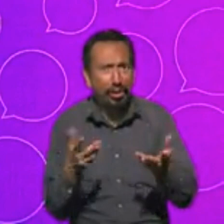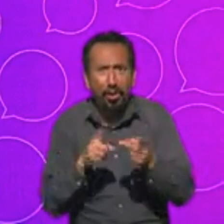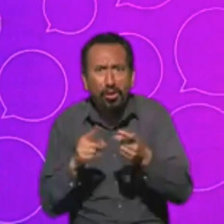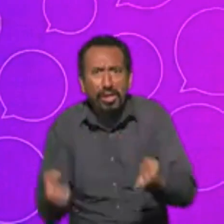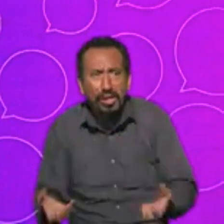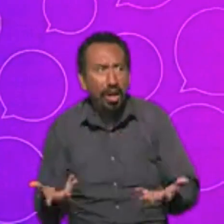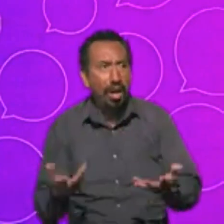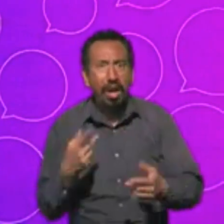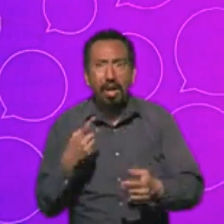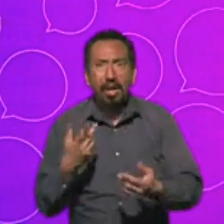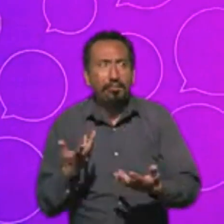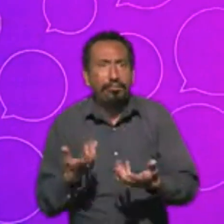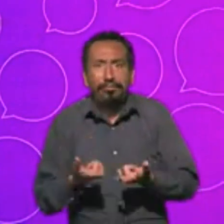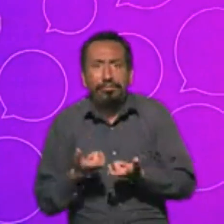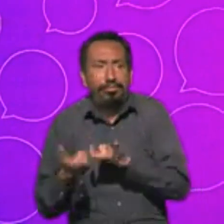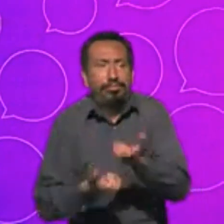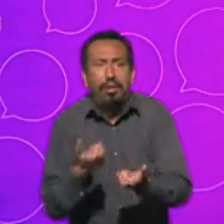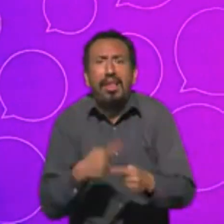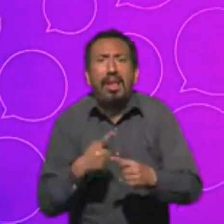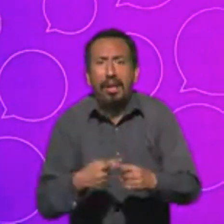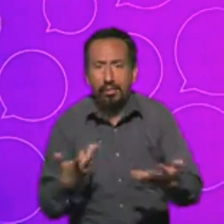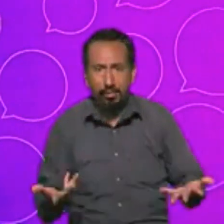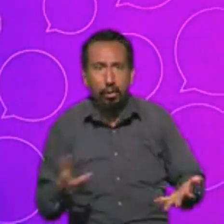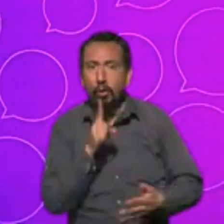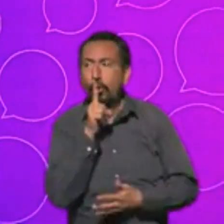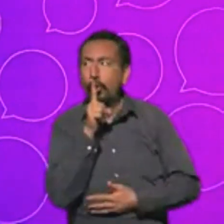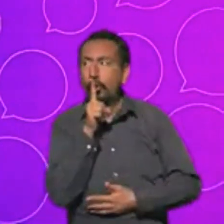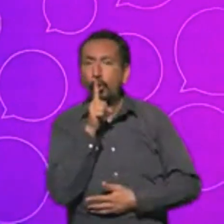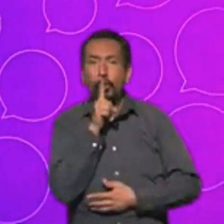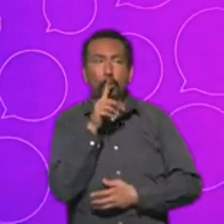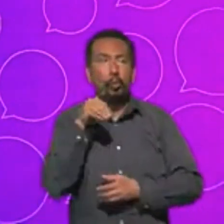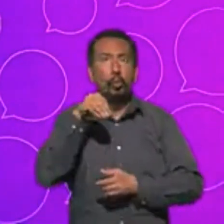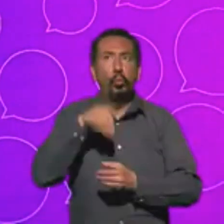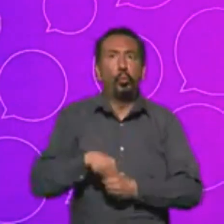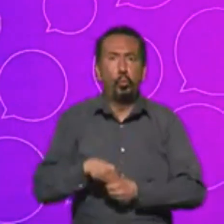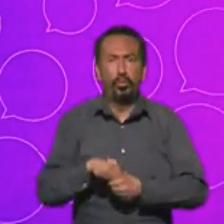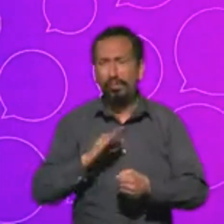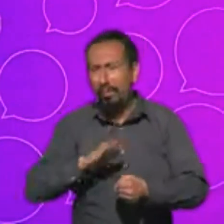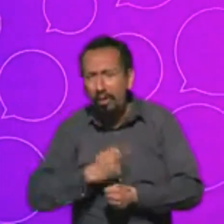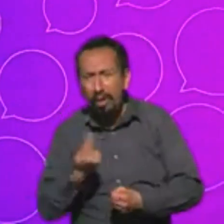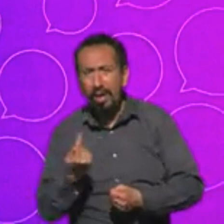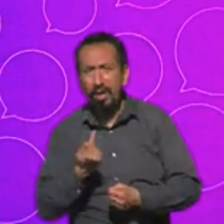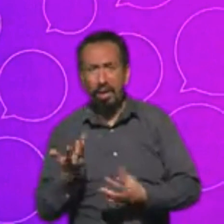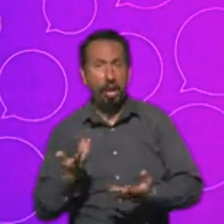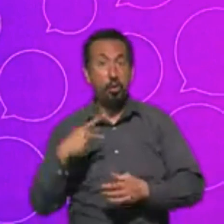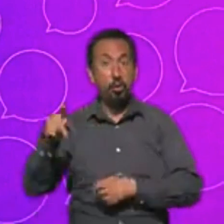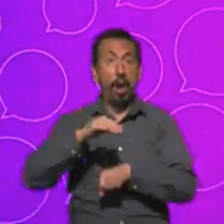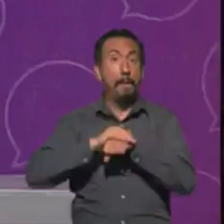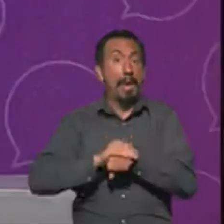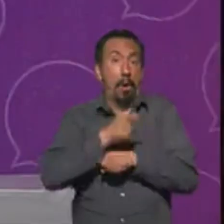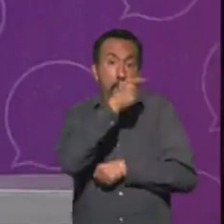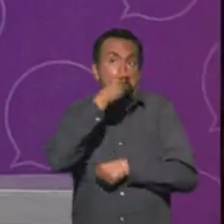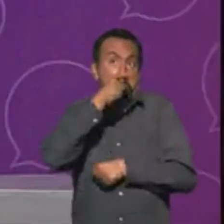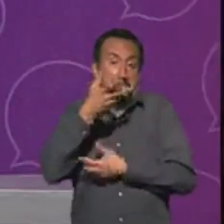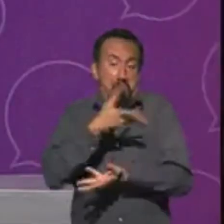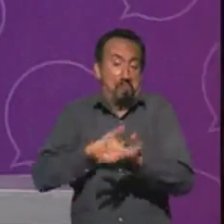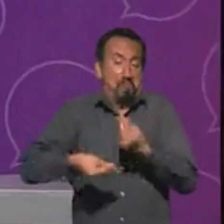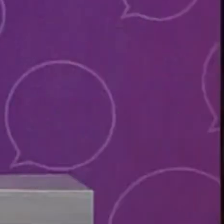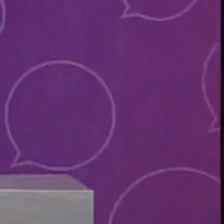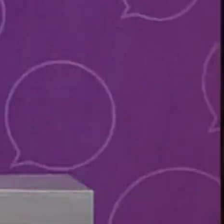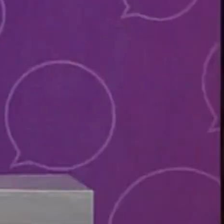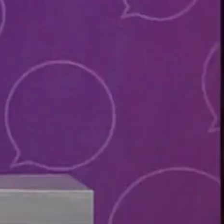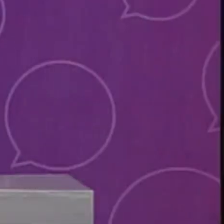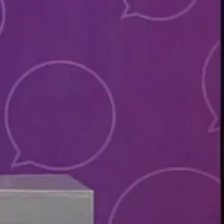quién se las compran no se puede decir porque está reservado y además porque resultan a veces ser amigos Gracias